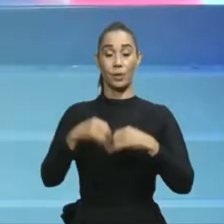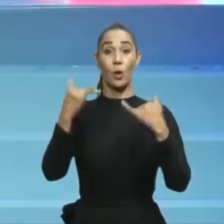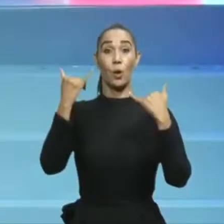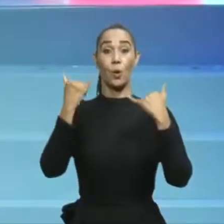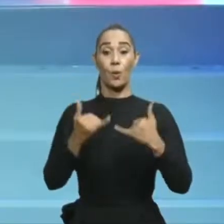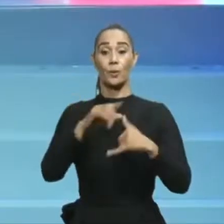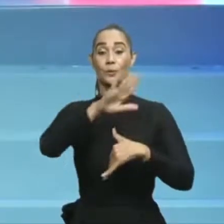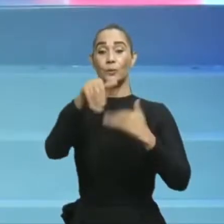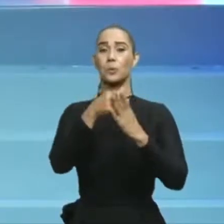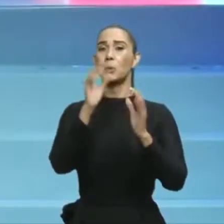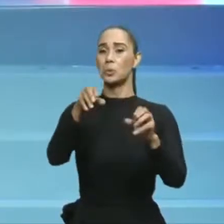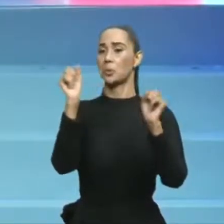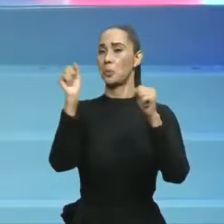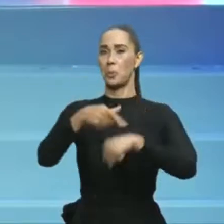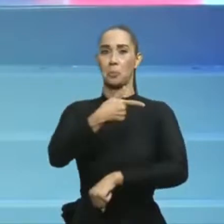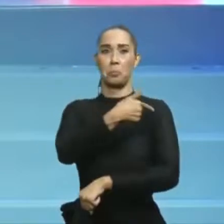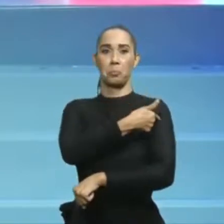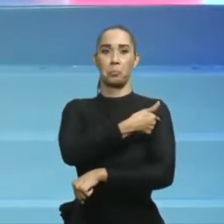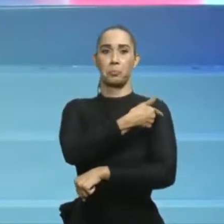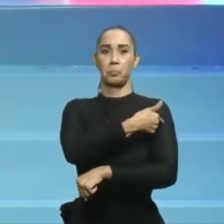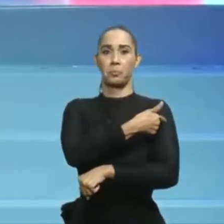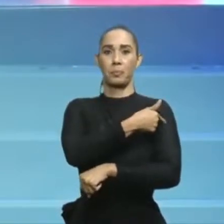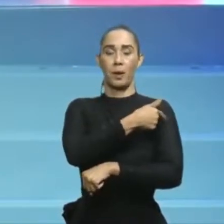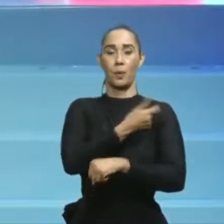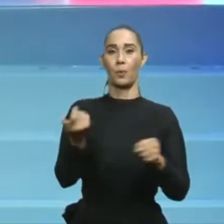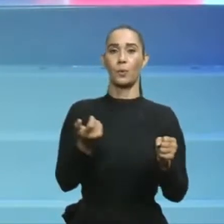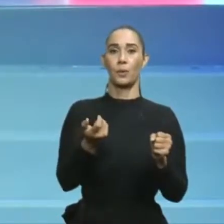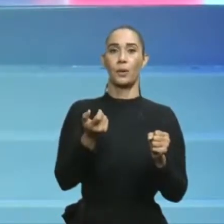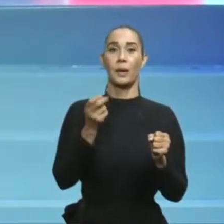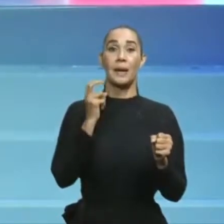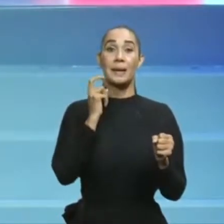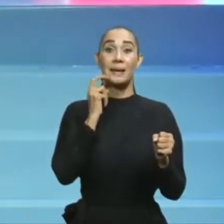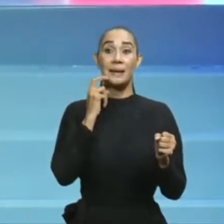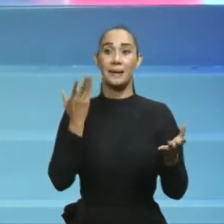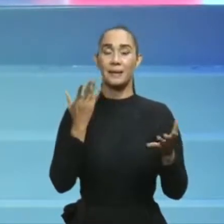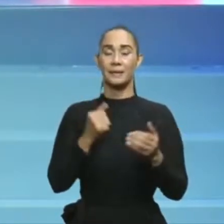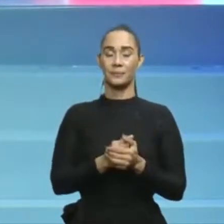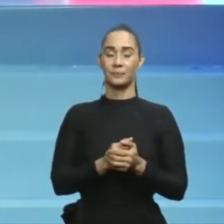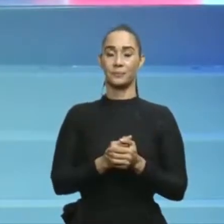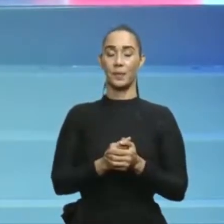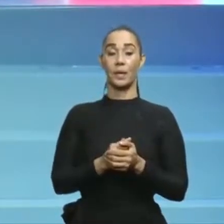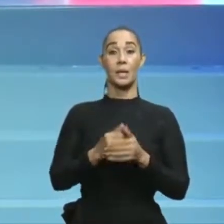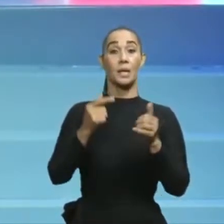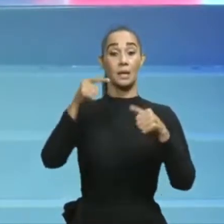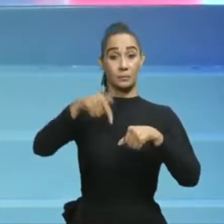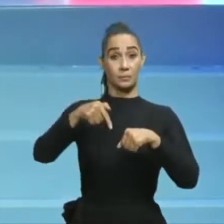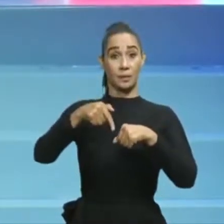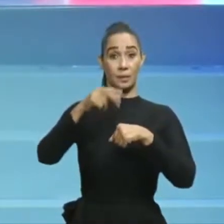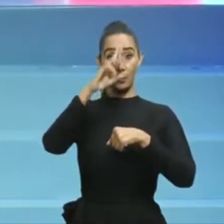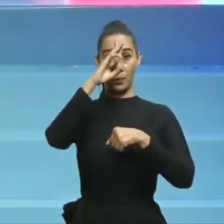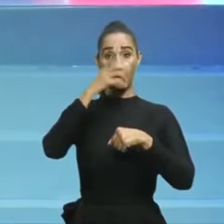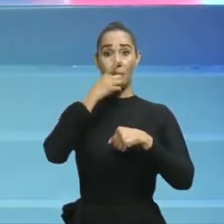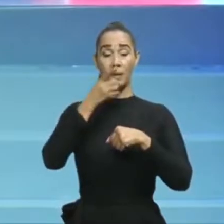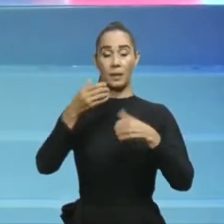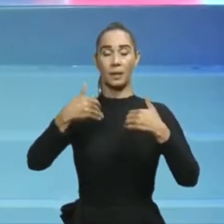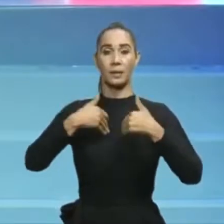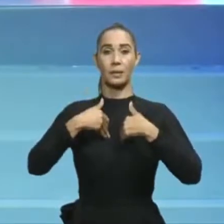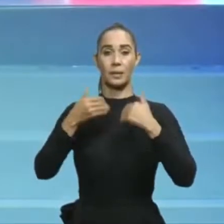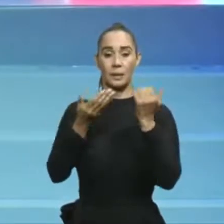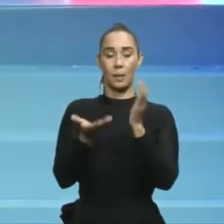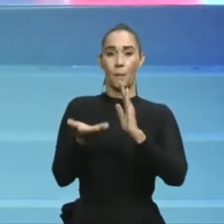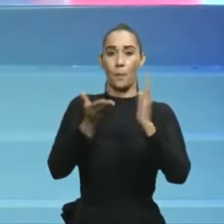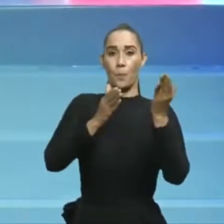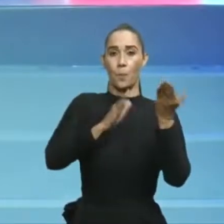acceso a cualquier vacuna que exista a un costo cero y tenemos uno de los índices de letalidad transmisión y